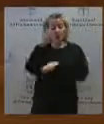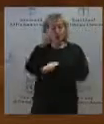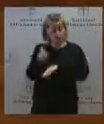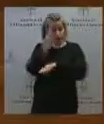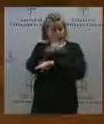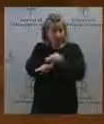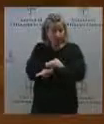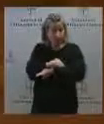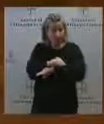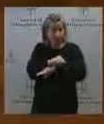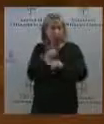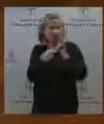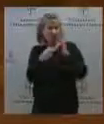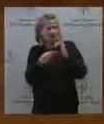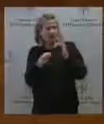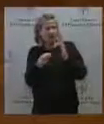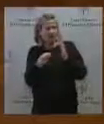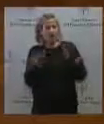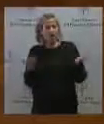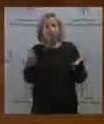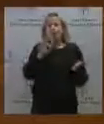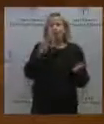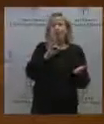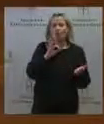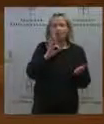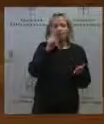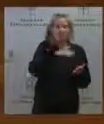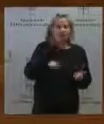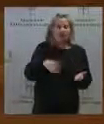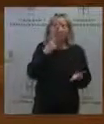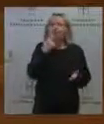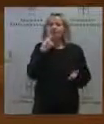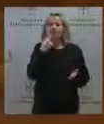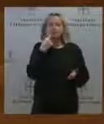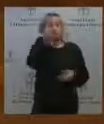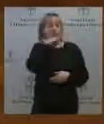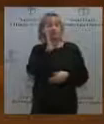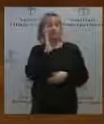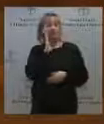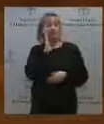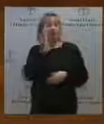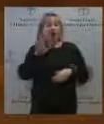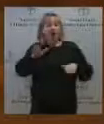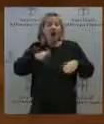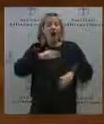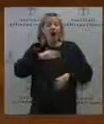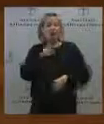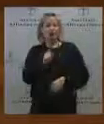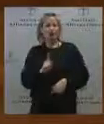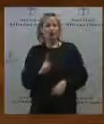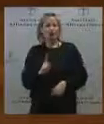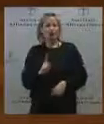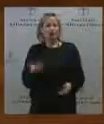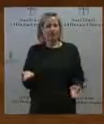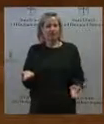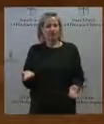de los padres. No nos creemos esa apuesta por la natalidad cuando 4,5 millones de euros suponen el 11%, por ejemplo, del presupuesto de